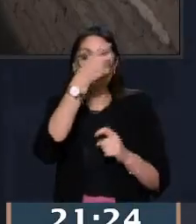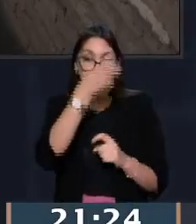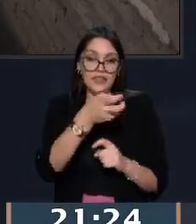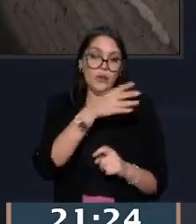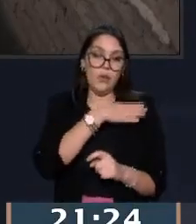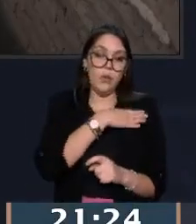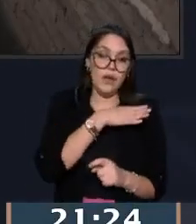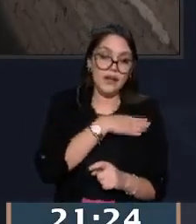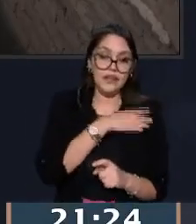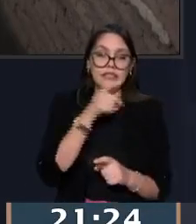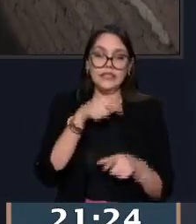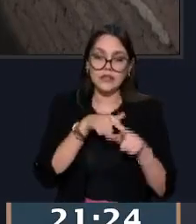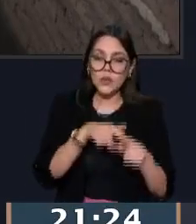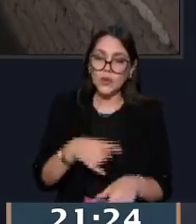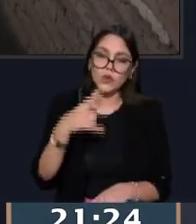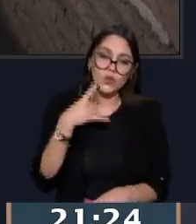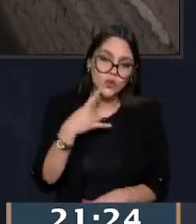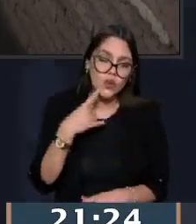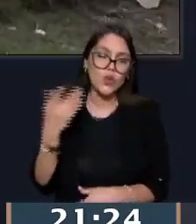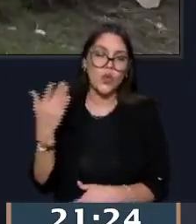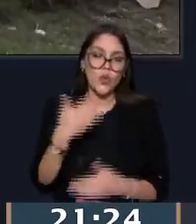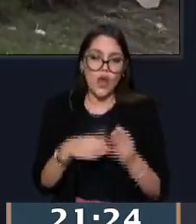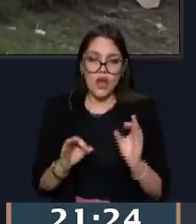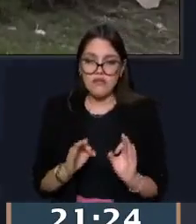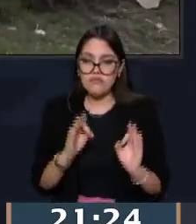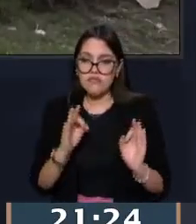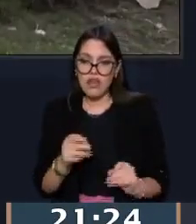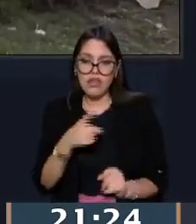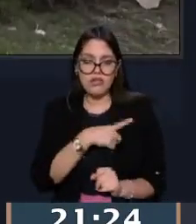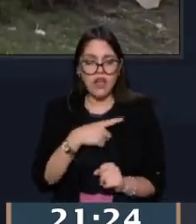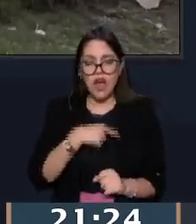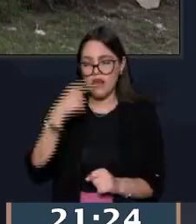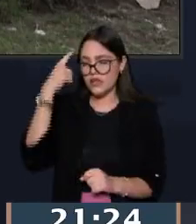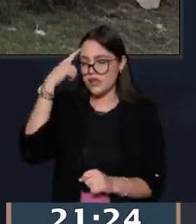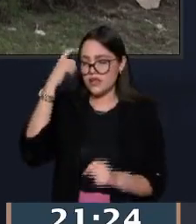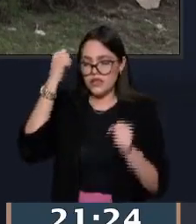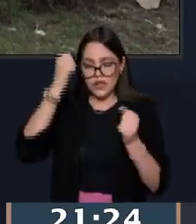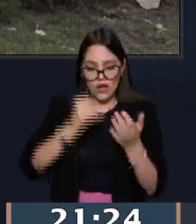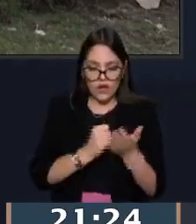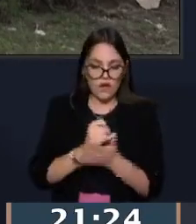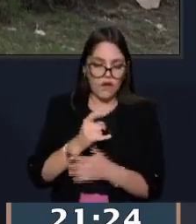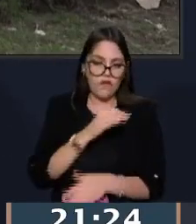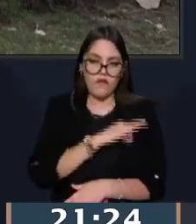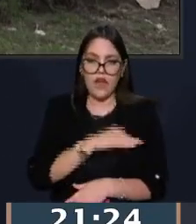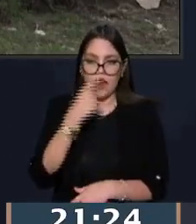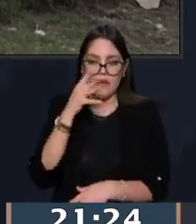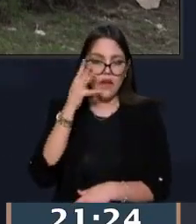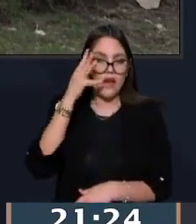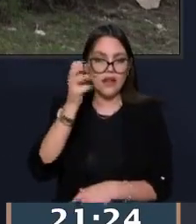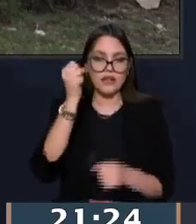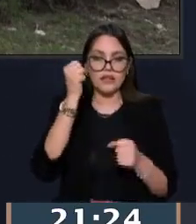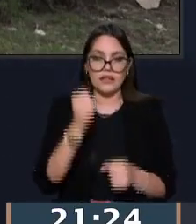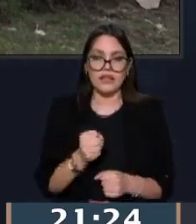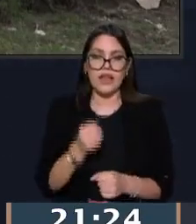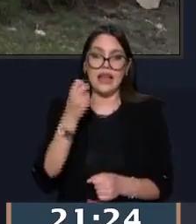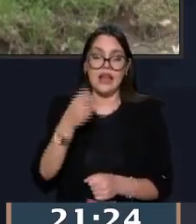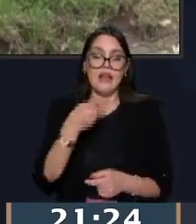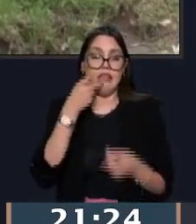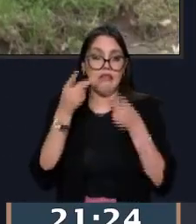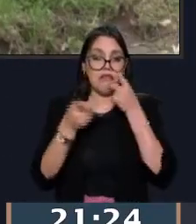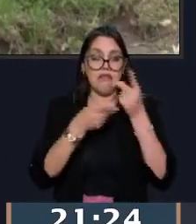¿no? El que saldrán adelante y échele ganas y casi es cosa de decretarlo y serás rico y serás feliz, ¿no? Y ese discurso de